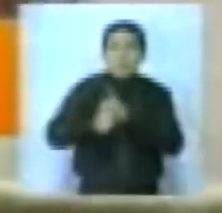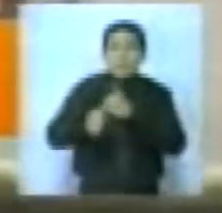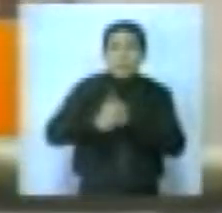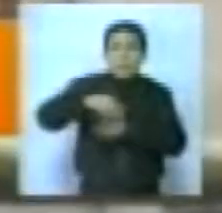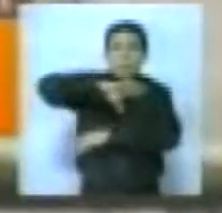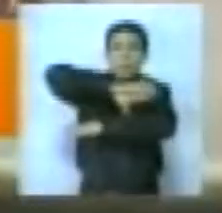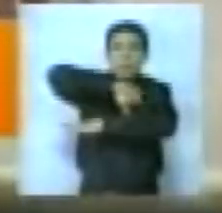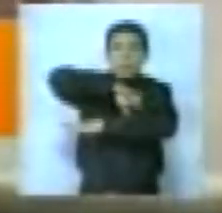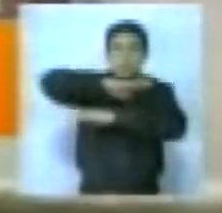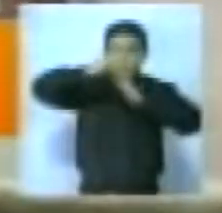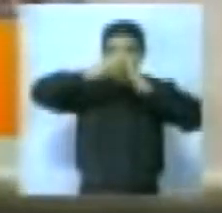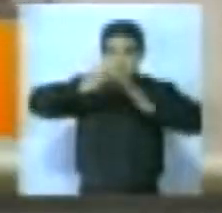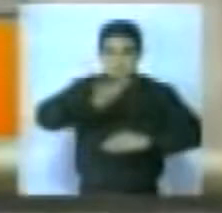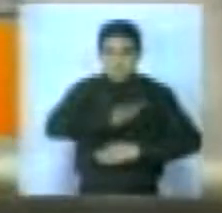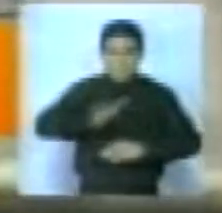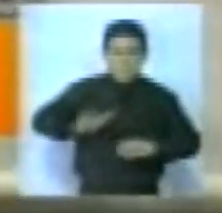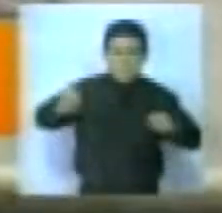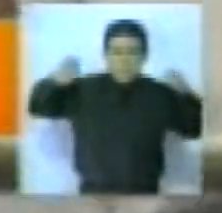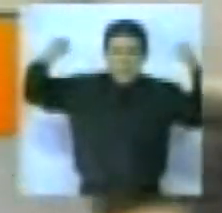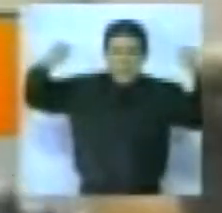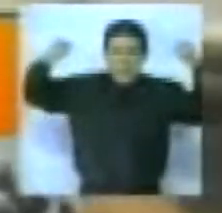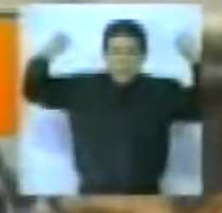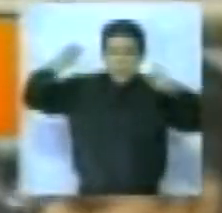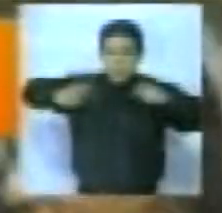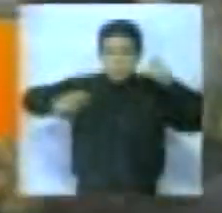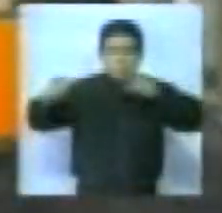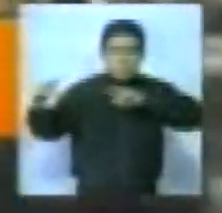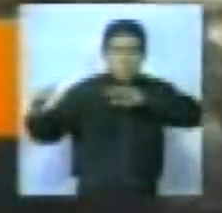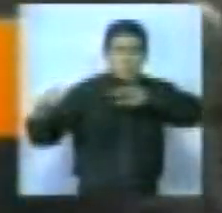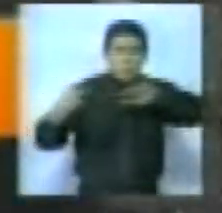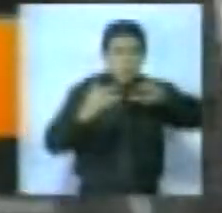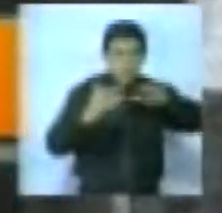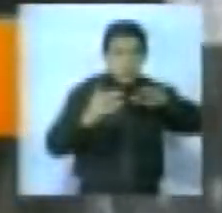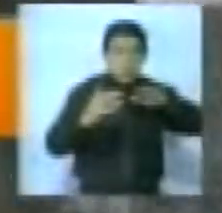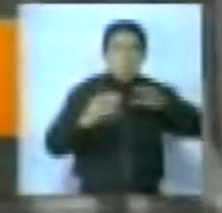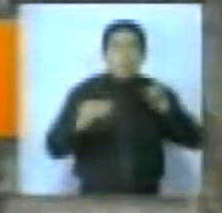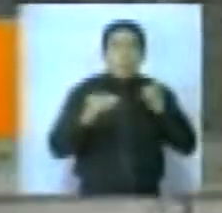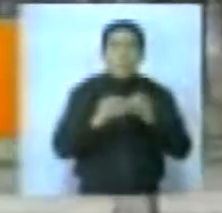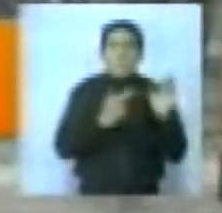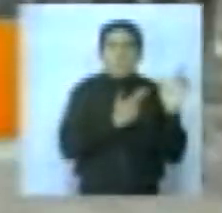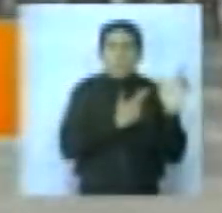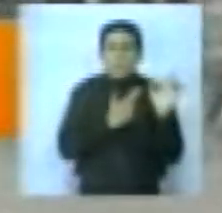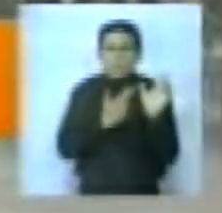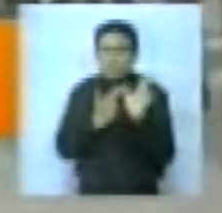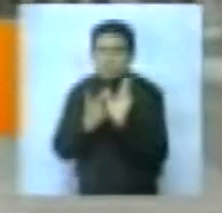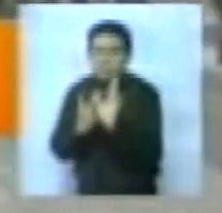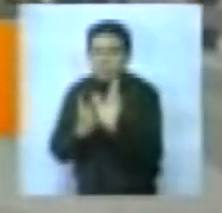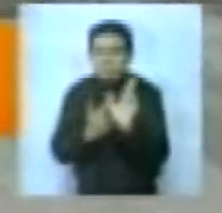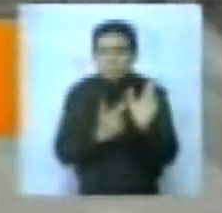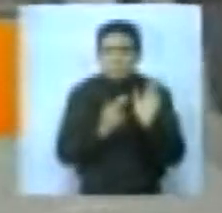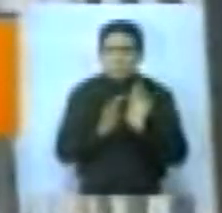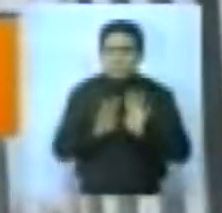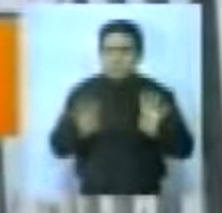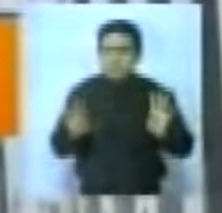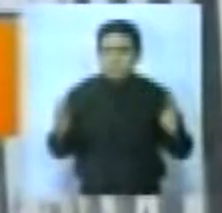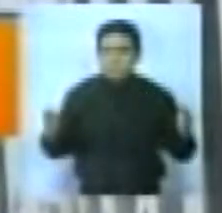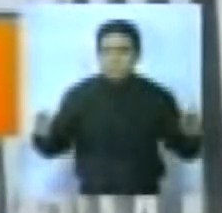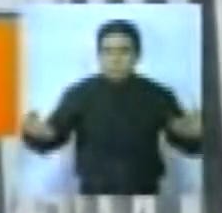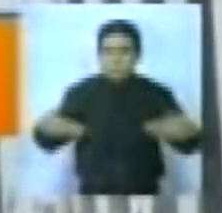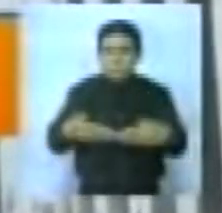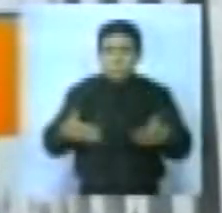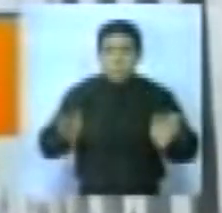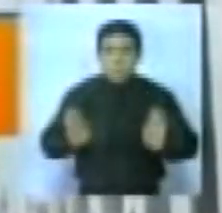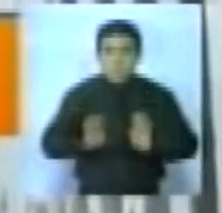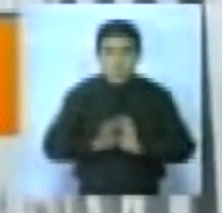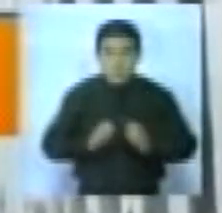Carondelet, los ánimos se caldeaban. Las fuerzas del orden crearon un cerco de seguridad en varias cuadras aledañas y